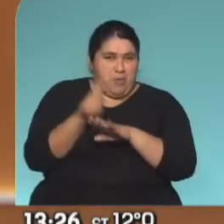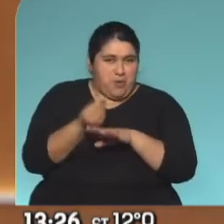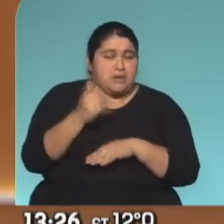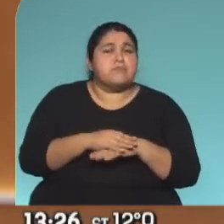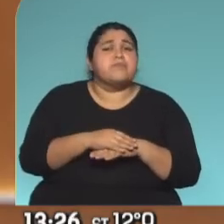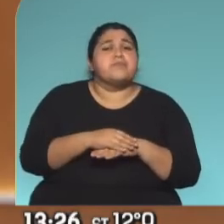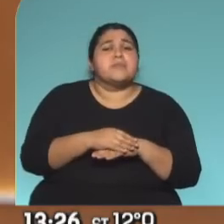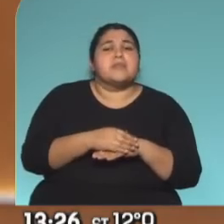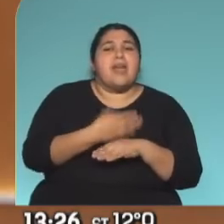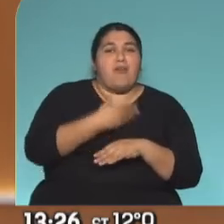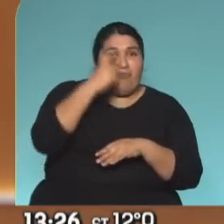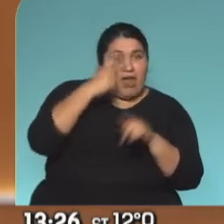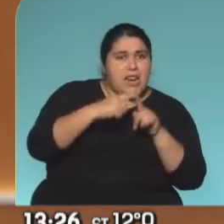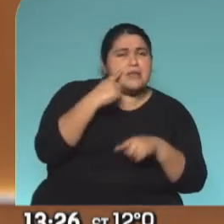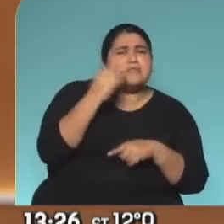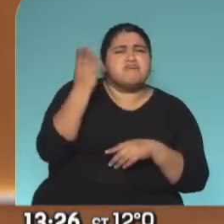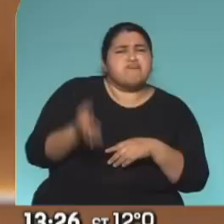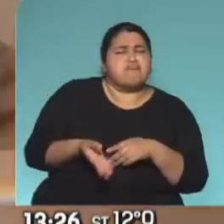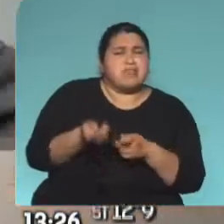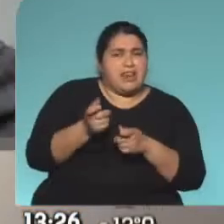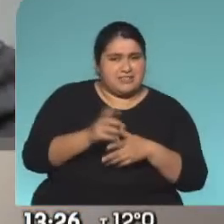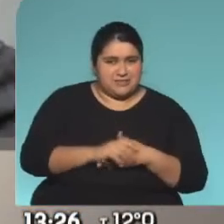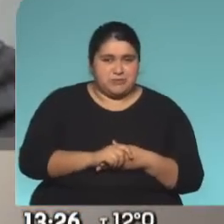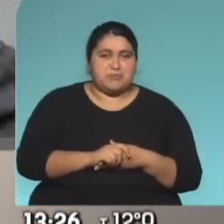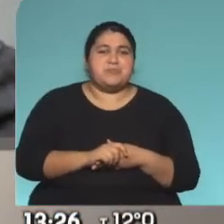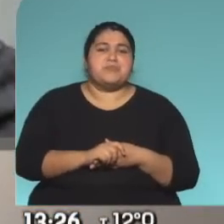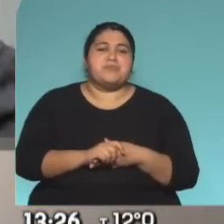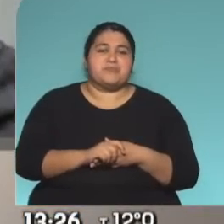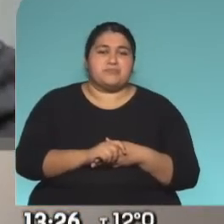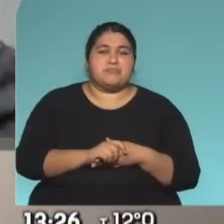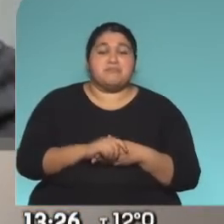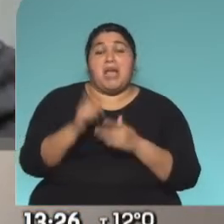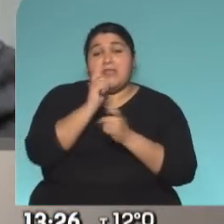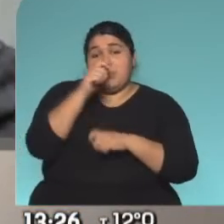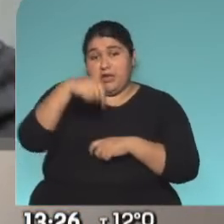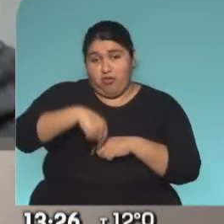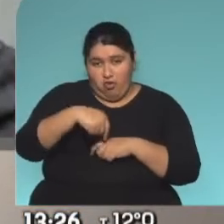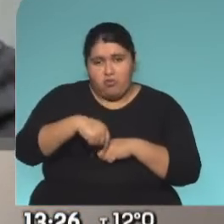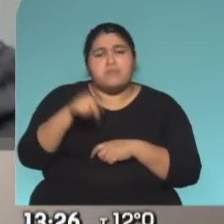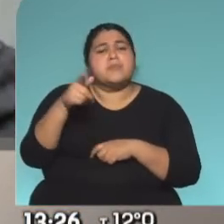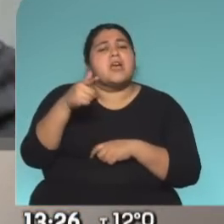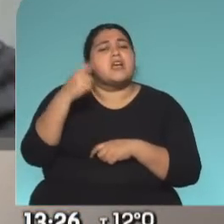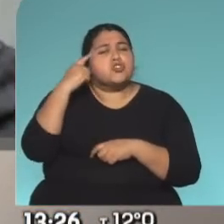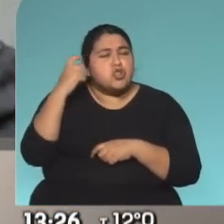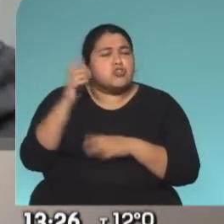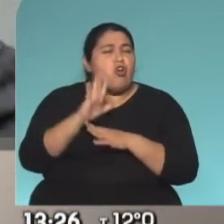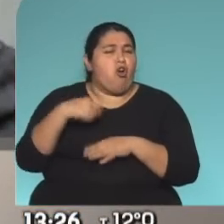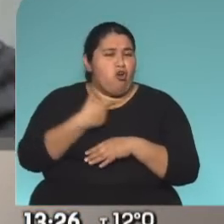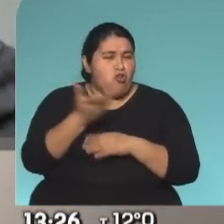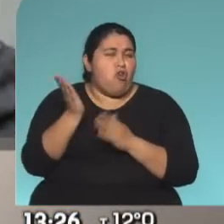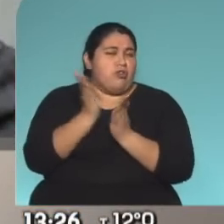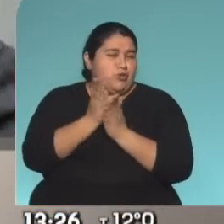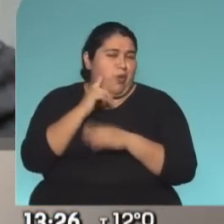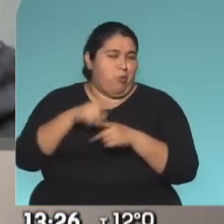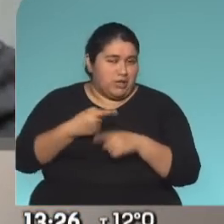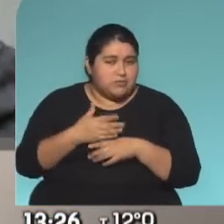Félix Taylor nos cuenta quién es Fernando Mayorga. Nuestro entrevistado de hoy es Fernando Mayorga, sociólogo y doctor en Ciencias Políticas, director del